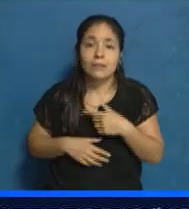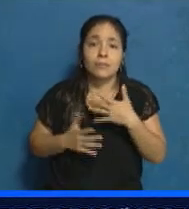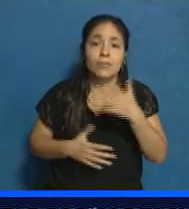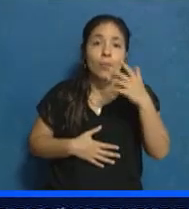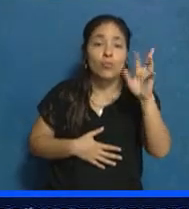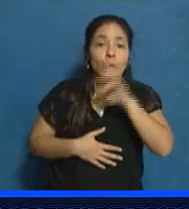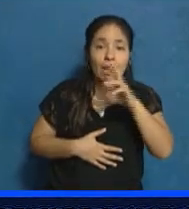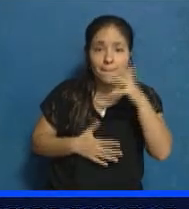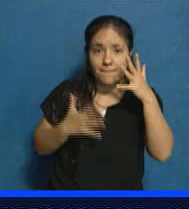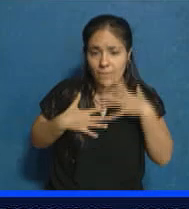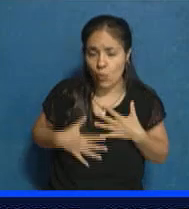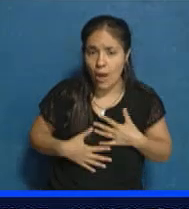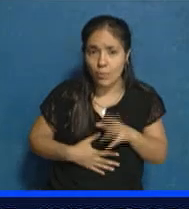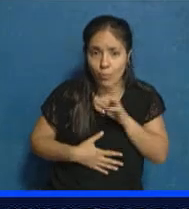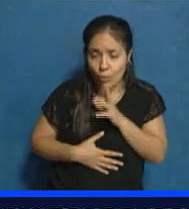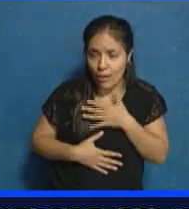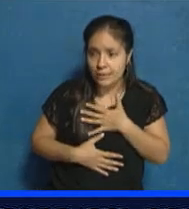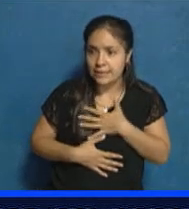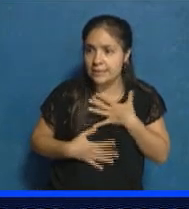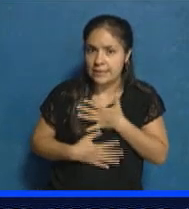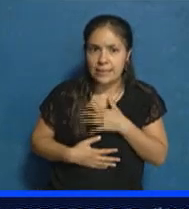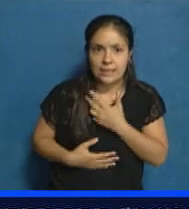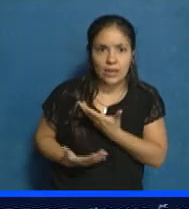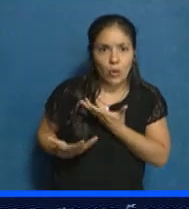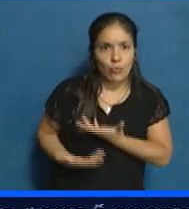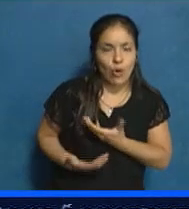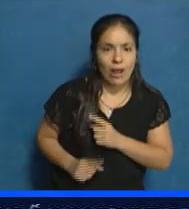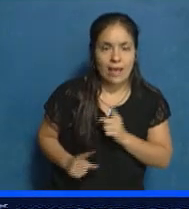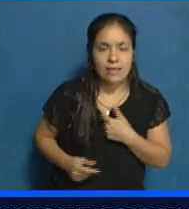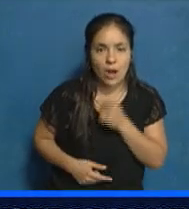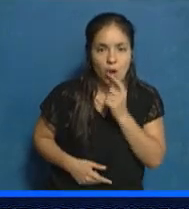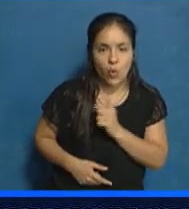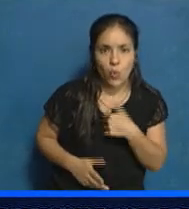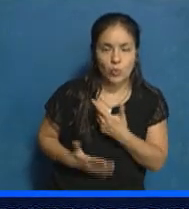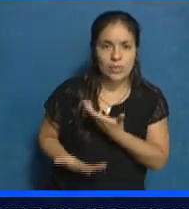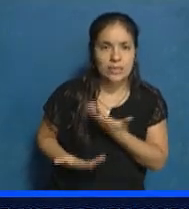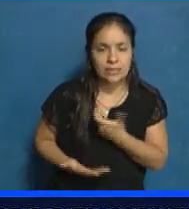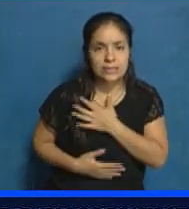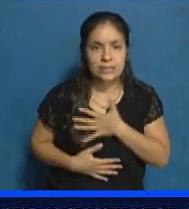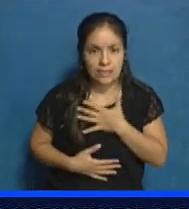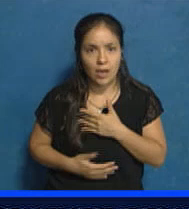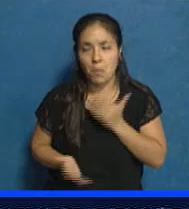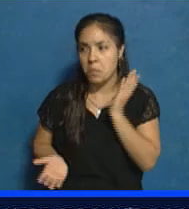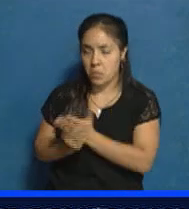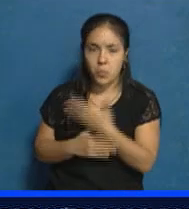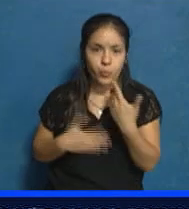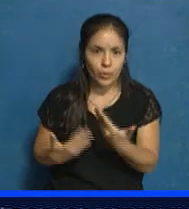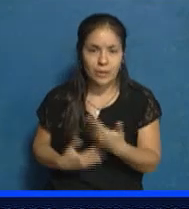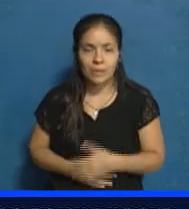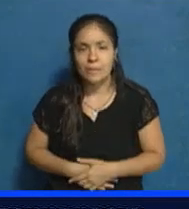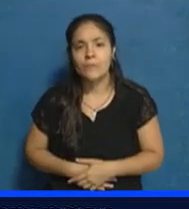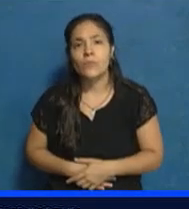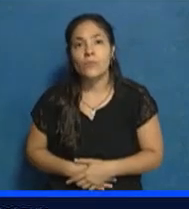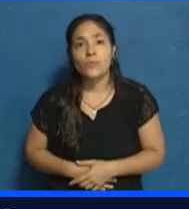feminizados también se sientan intimidadas y que sientan que están incómodas transitando en la vía pública o en los espacios de acceso público. Con esta